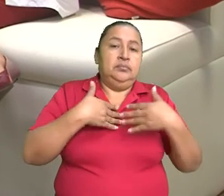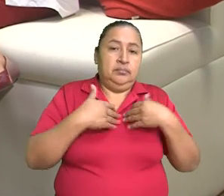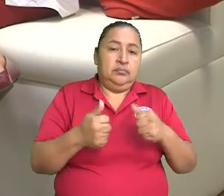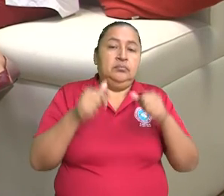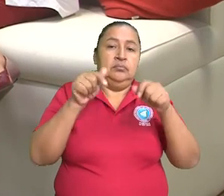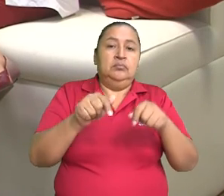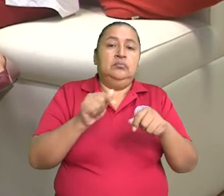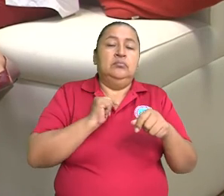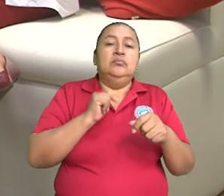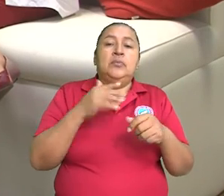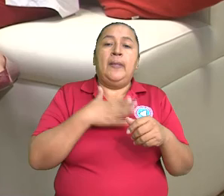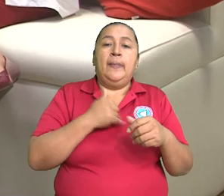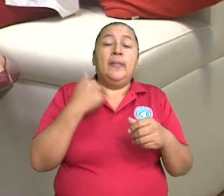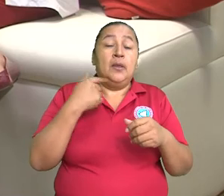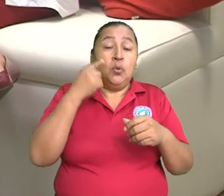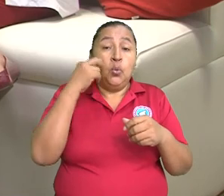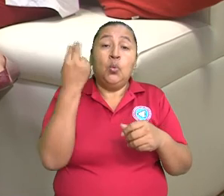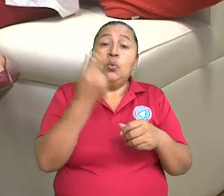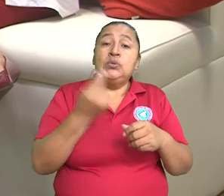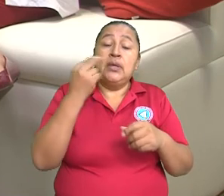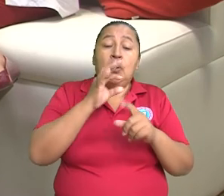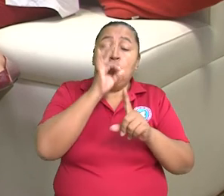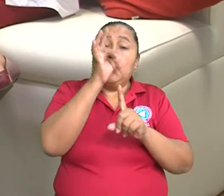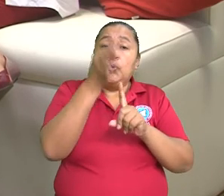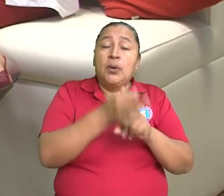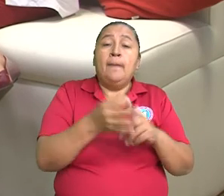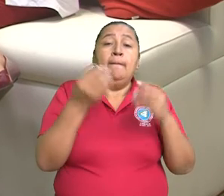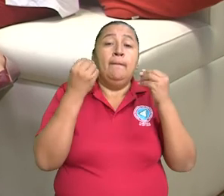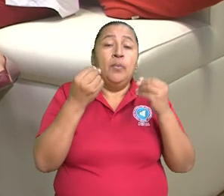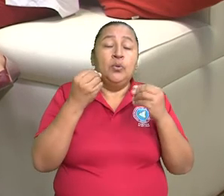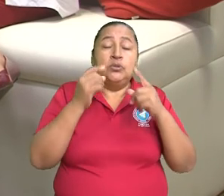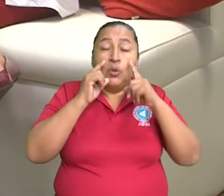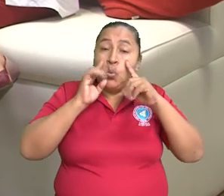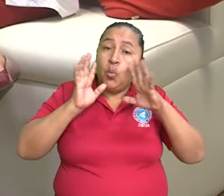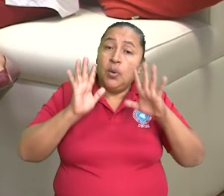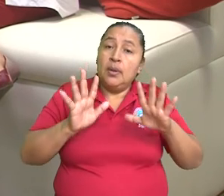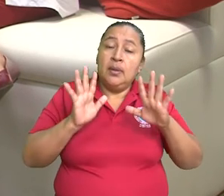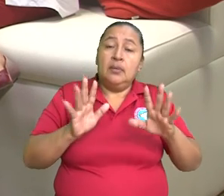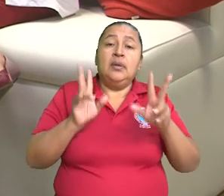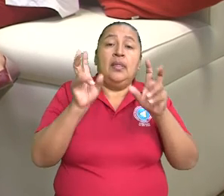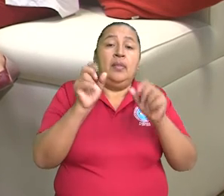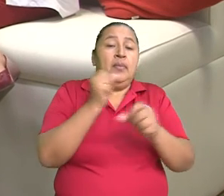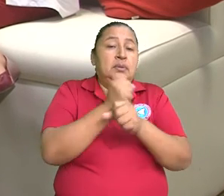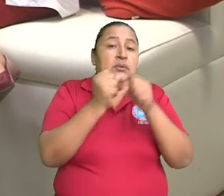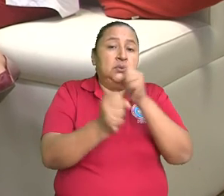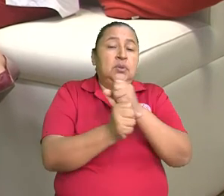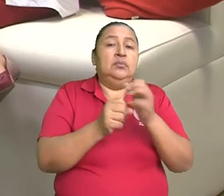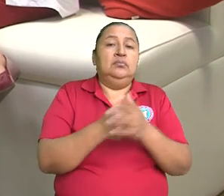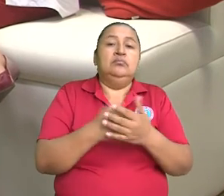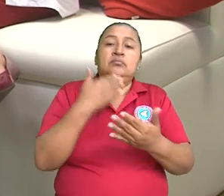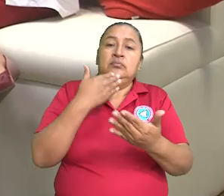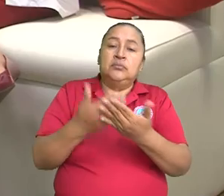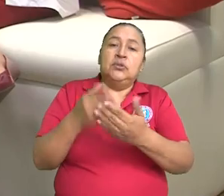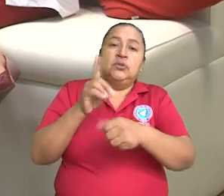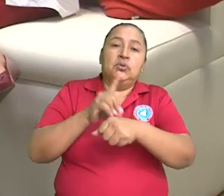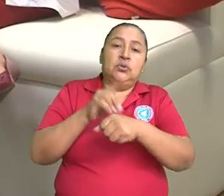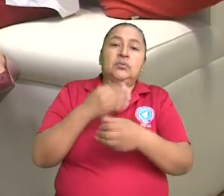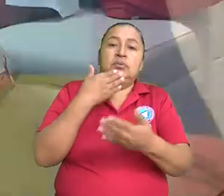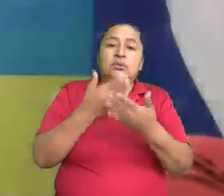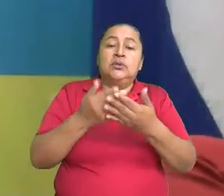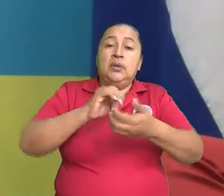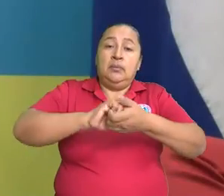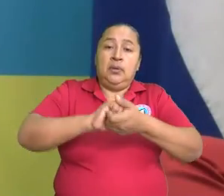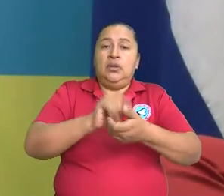salud y utilizando preservativo y mucha, mucha cautela en la parte de la sexualidad. Ok, gracias doctora, gracias también a usted